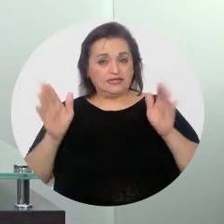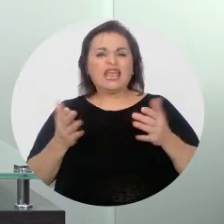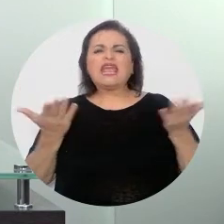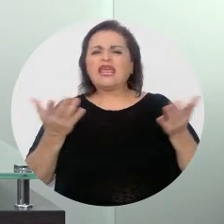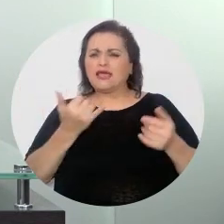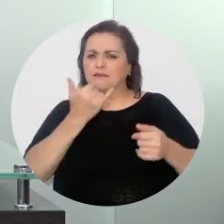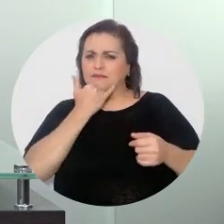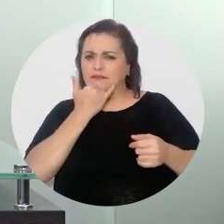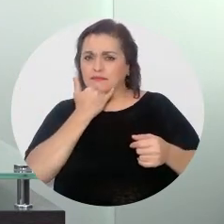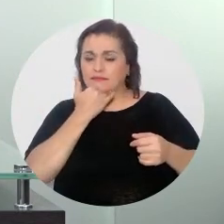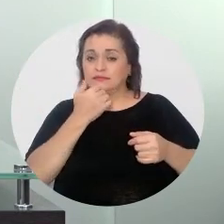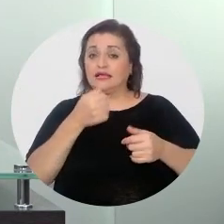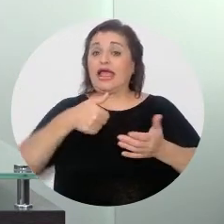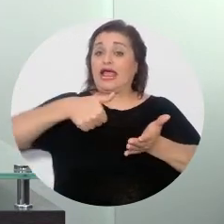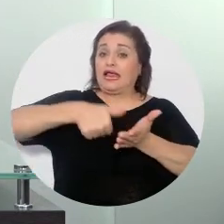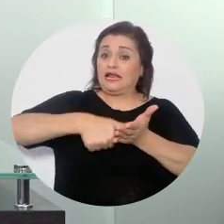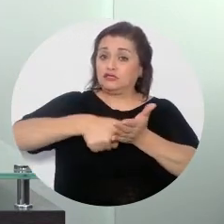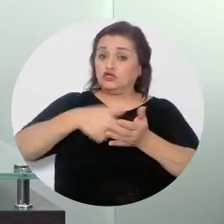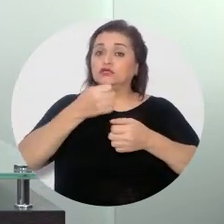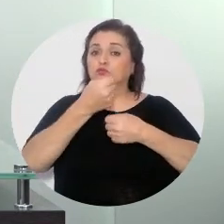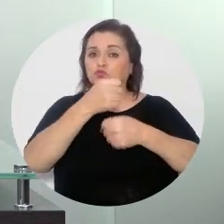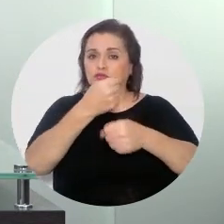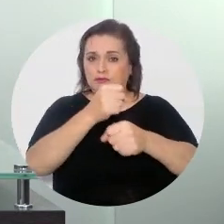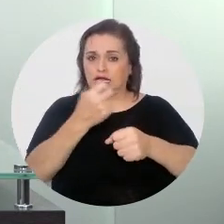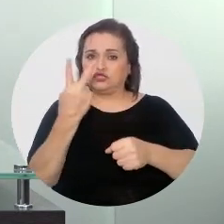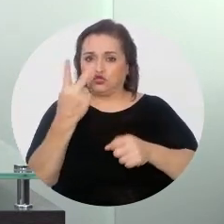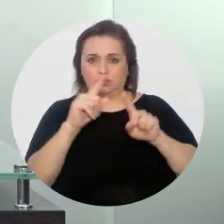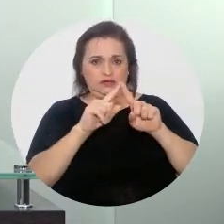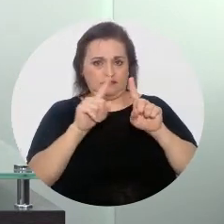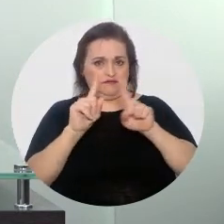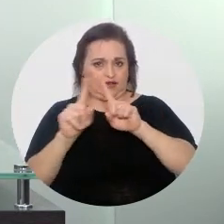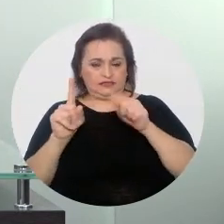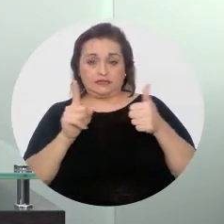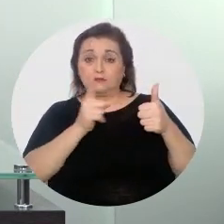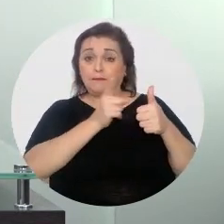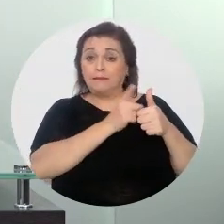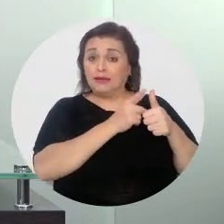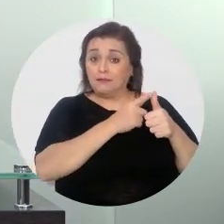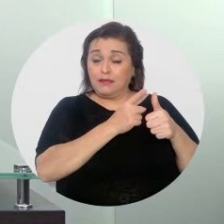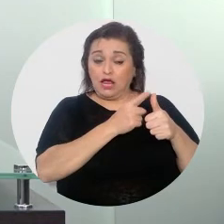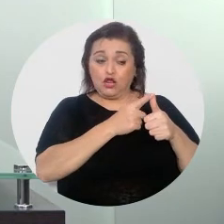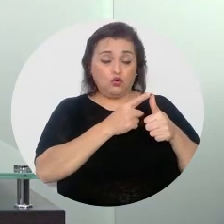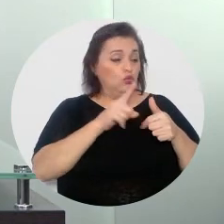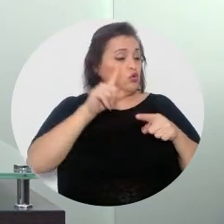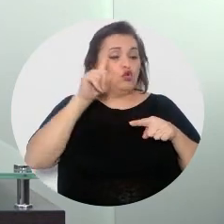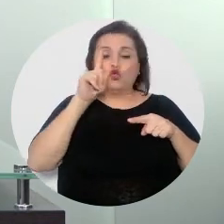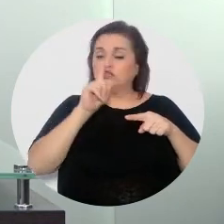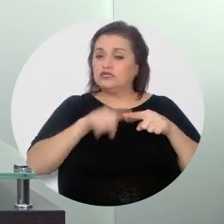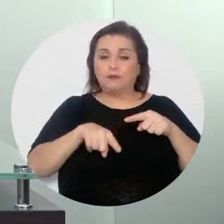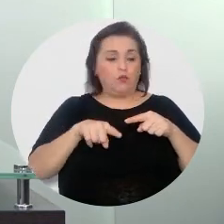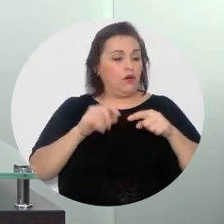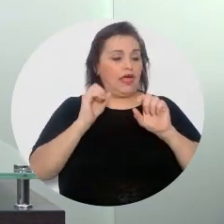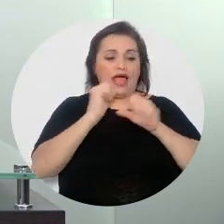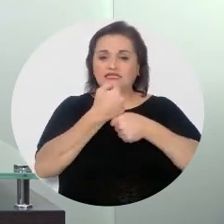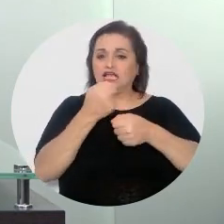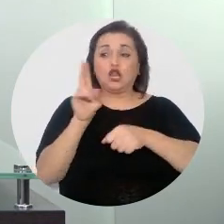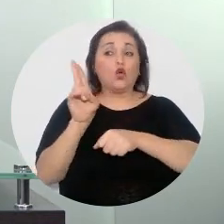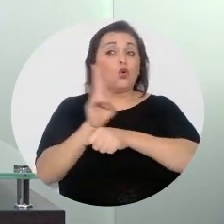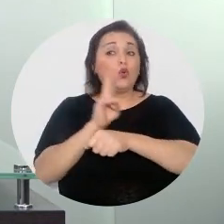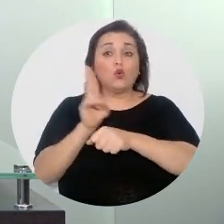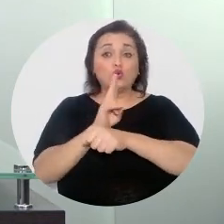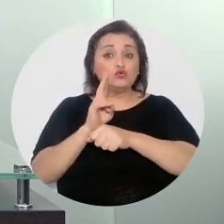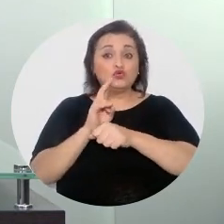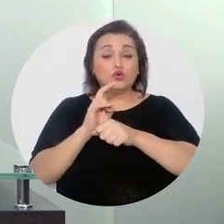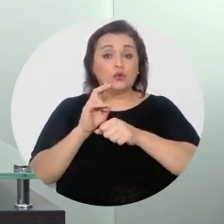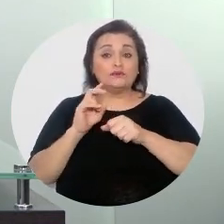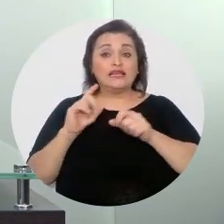presidenciales. ¿Qué sucede en las elecciones municipales? Hay dos diferencias. En primer lugar, no se puede